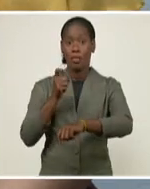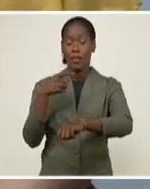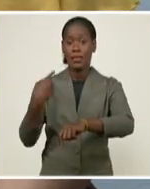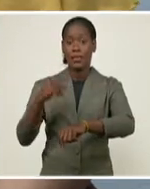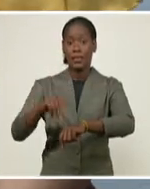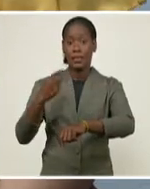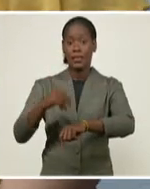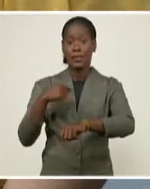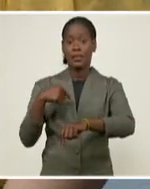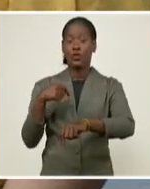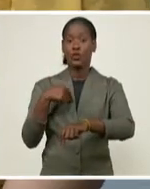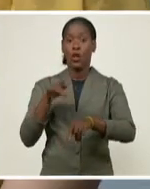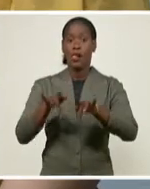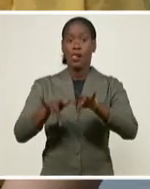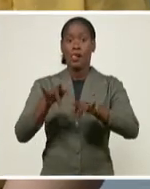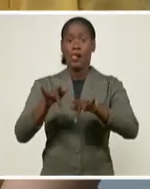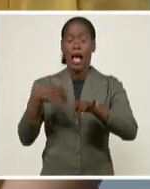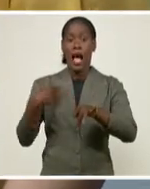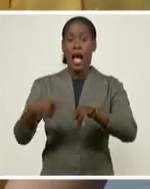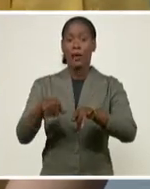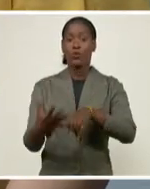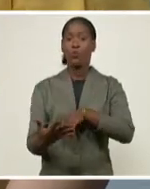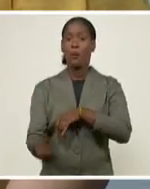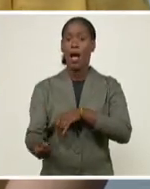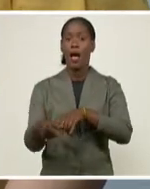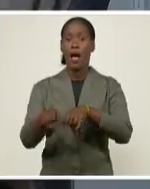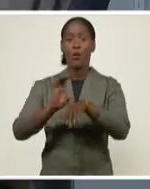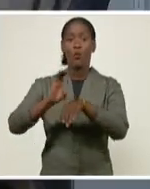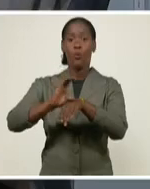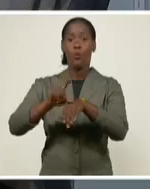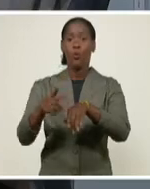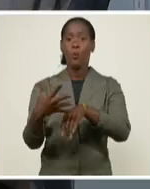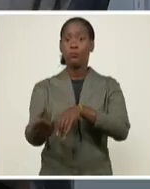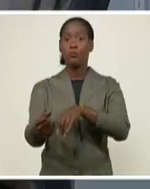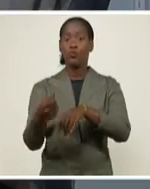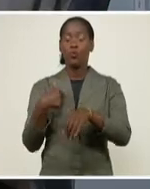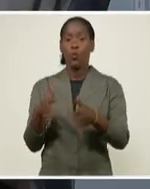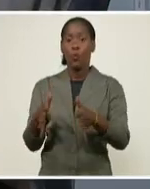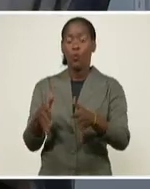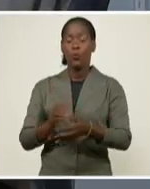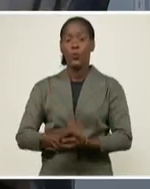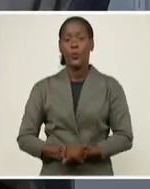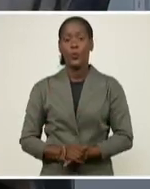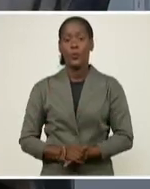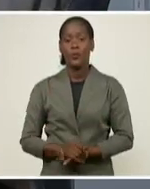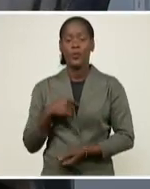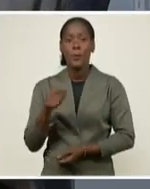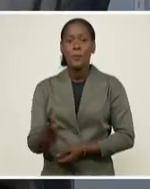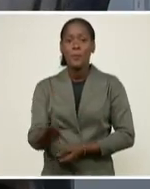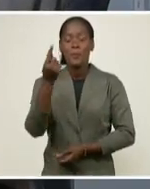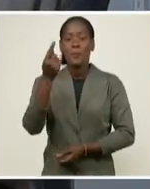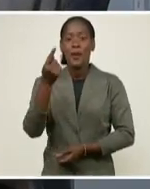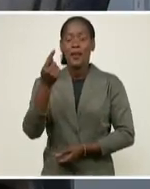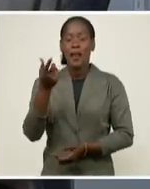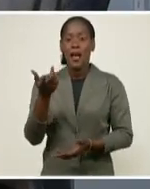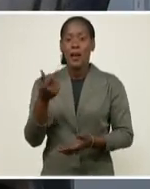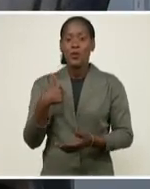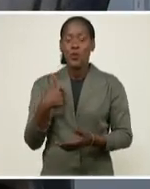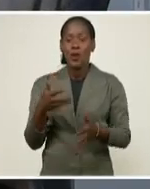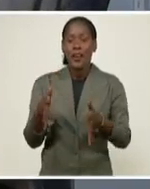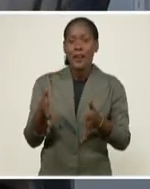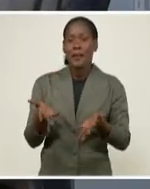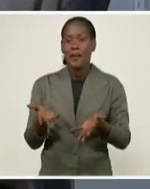el teclado estaba apagado, no funcionó el teclado. Estaba muy nerviosa, era la primera vez que me enfrentaba a esta tarea y